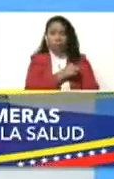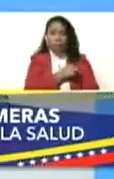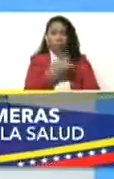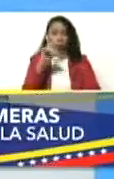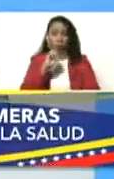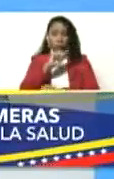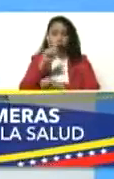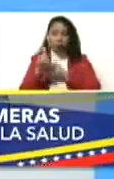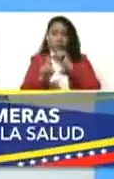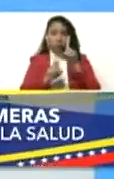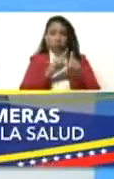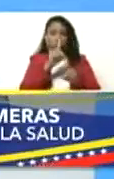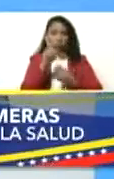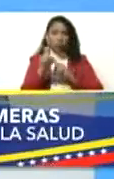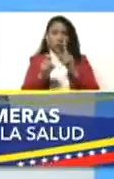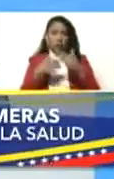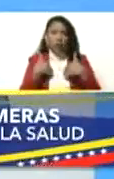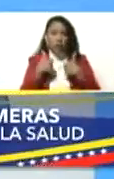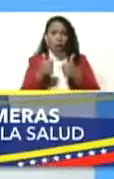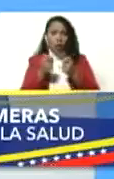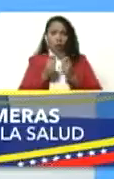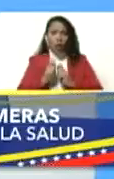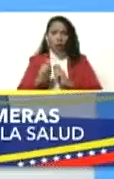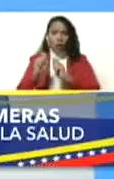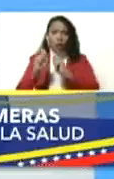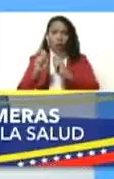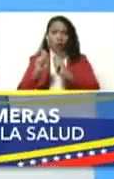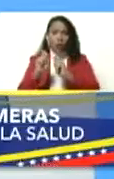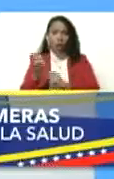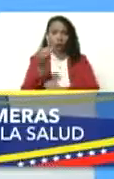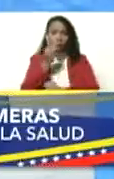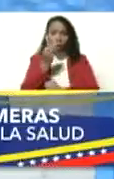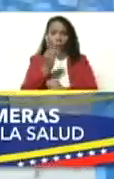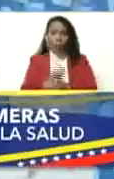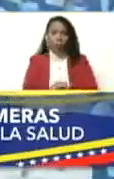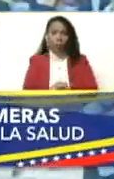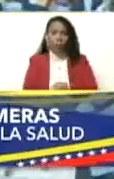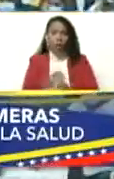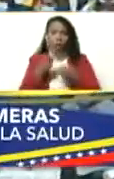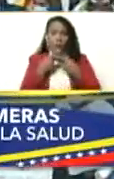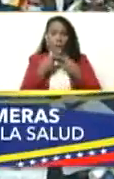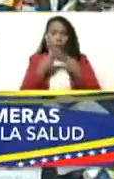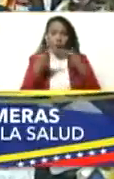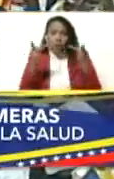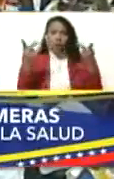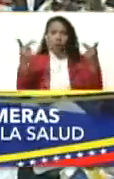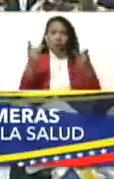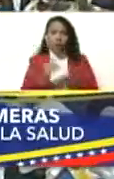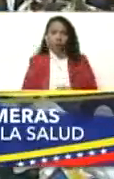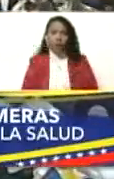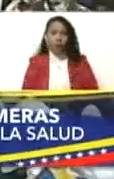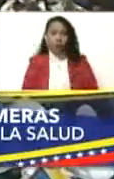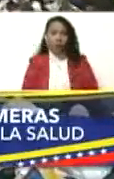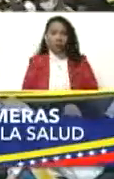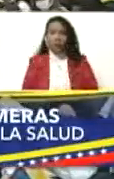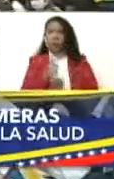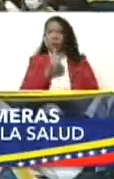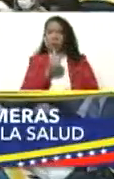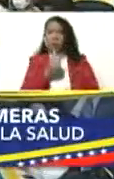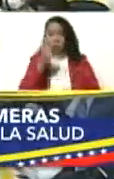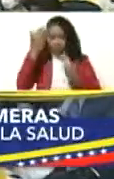a los heridos, su salud, su tratamiento y alimentación, infundiéndoles ánimo. Para quienes siendo